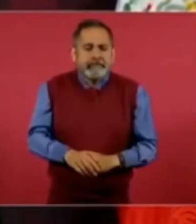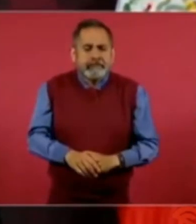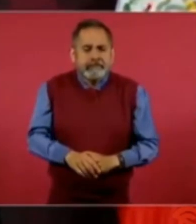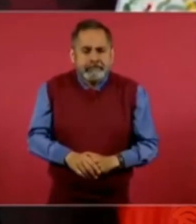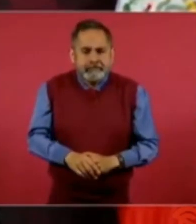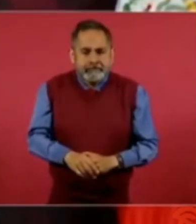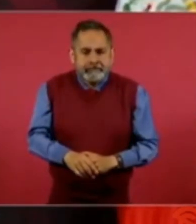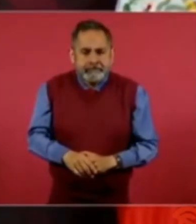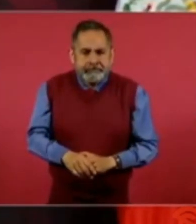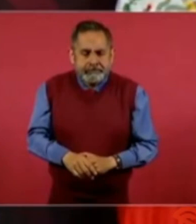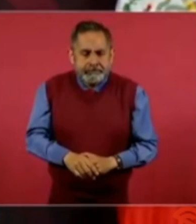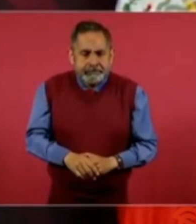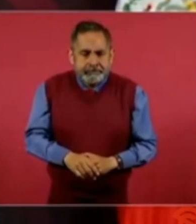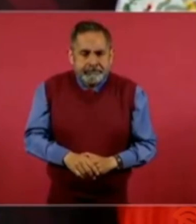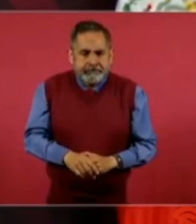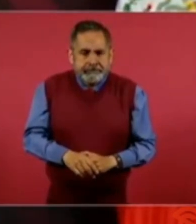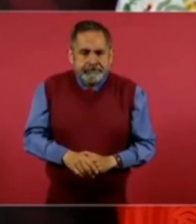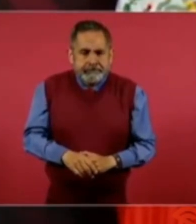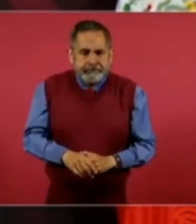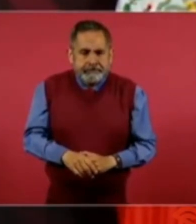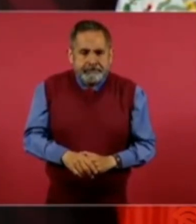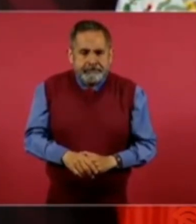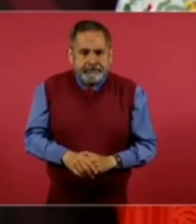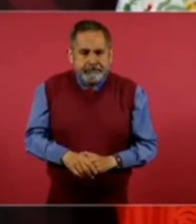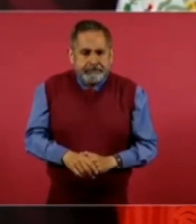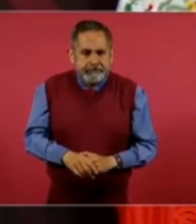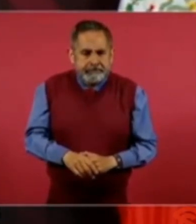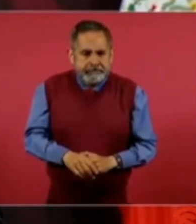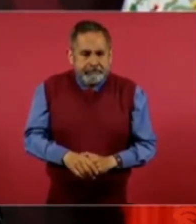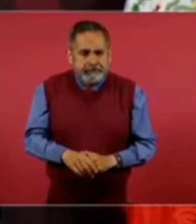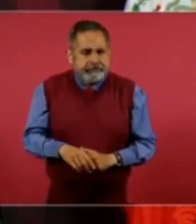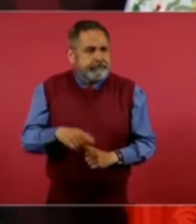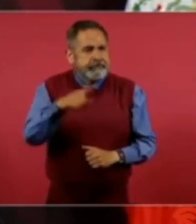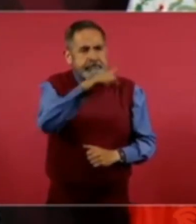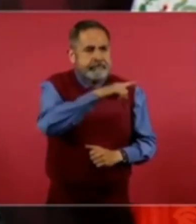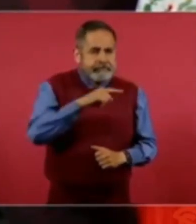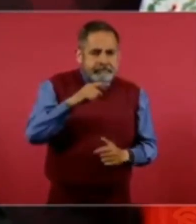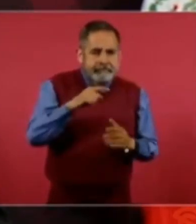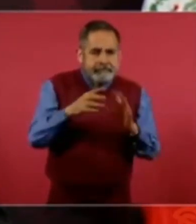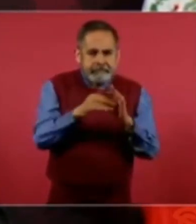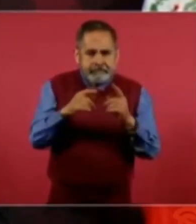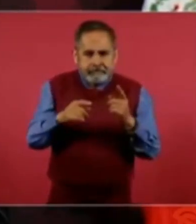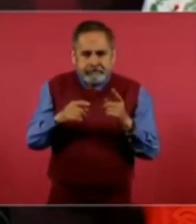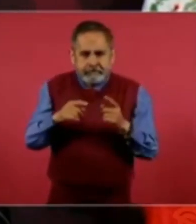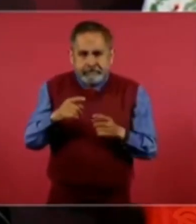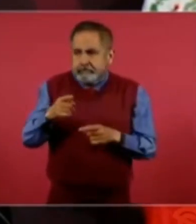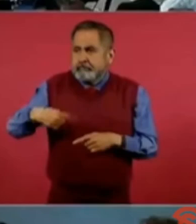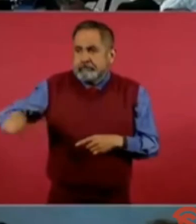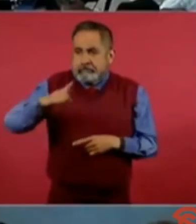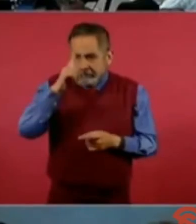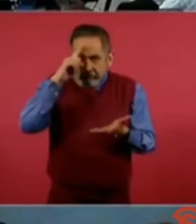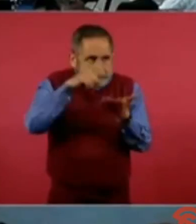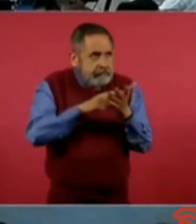cosa que que no se anden creyendo todas las